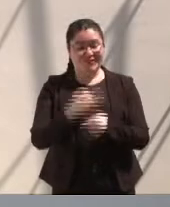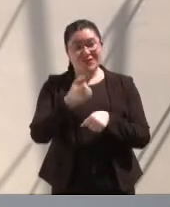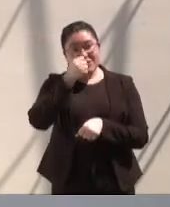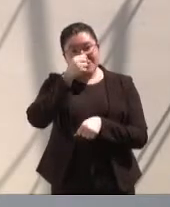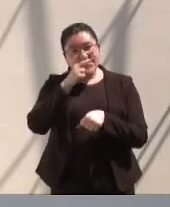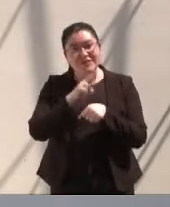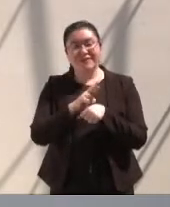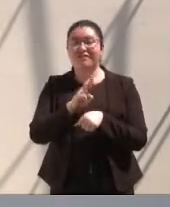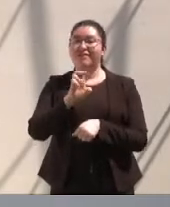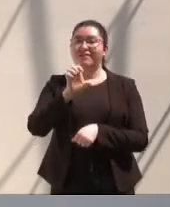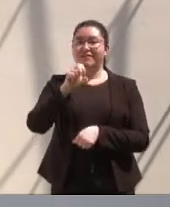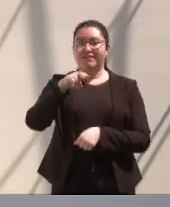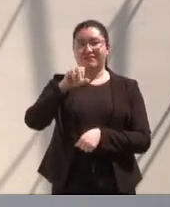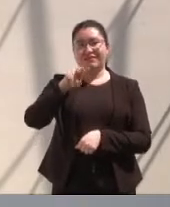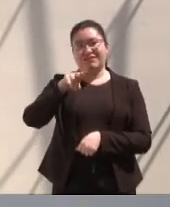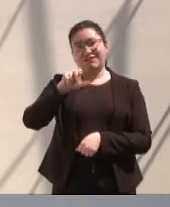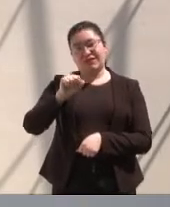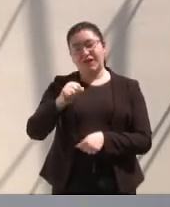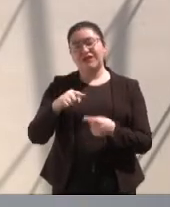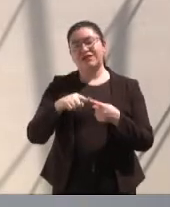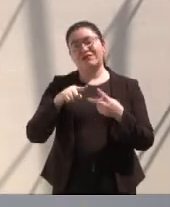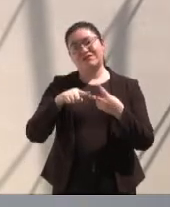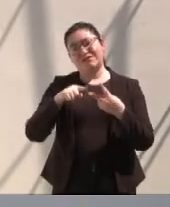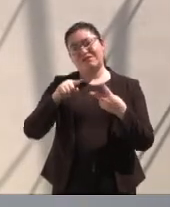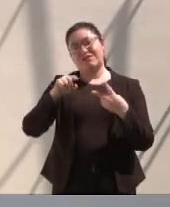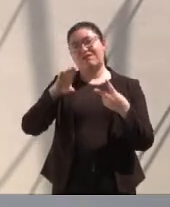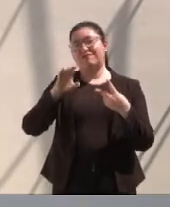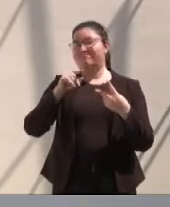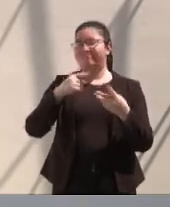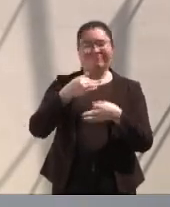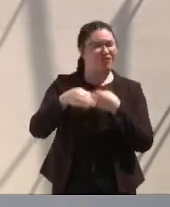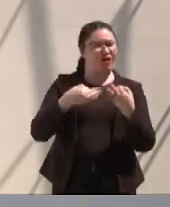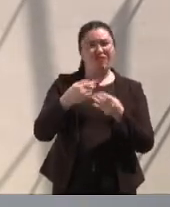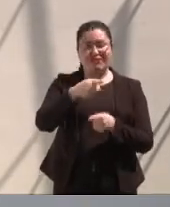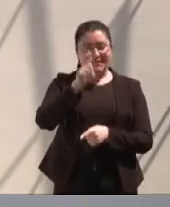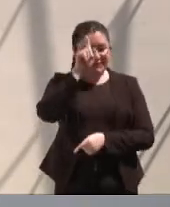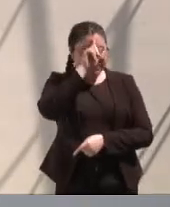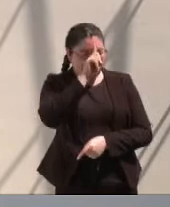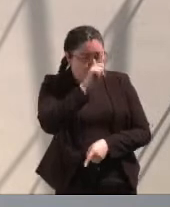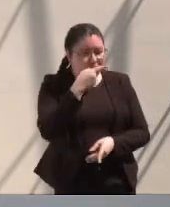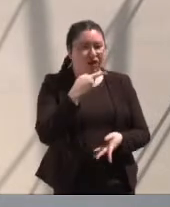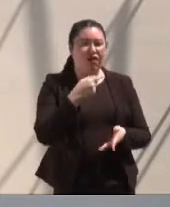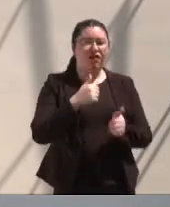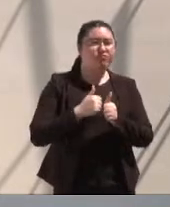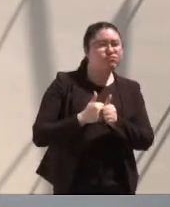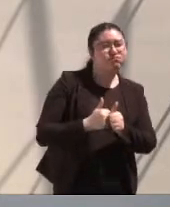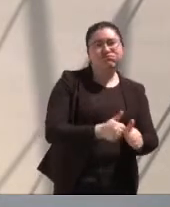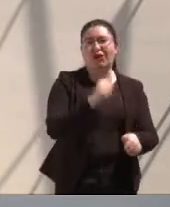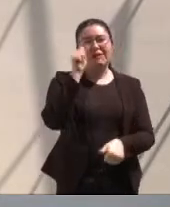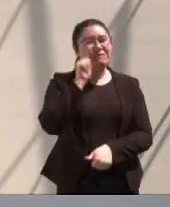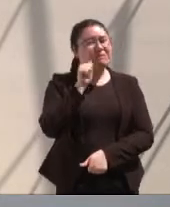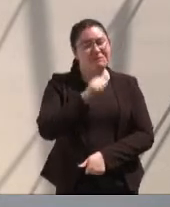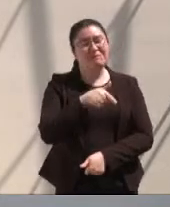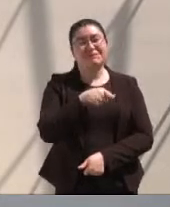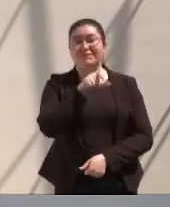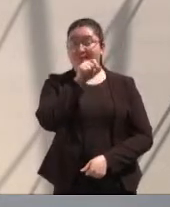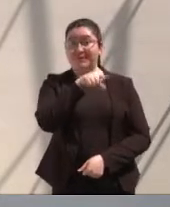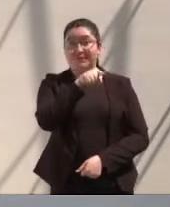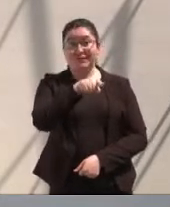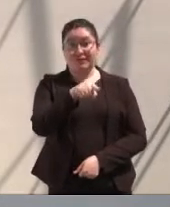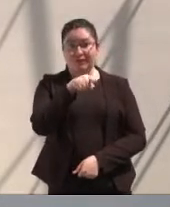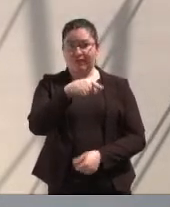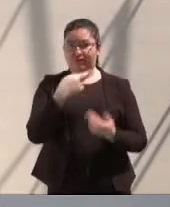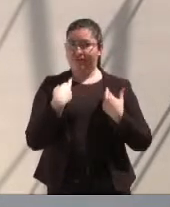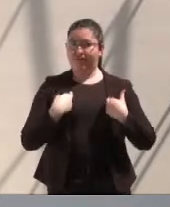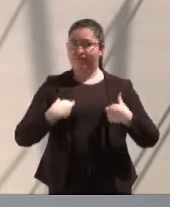trabaja muy bonito con él porque orienta, encamina y además… tiene a su cargo, como